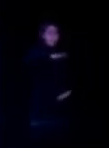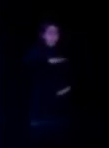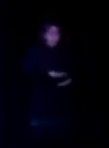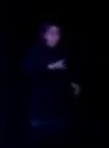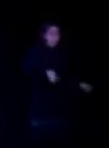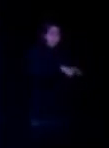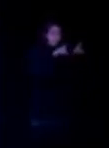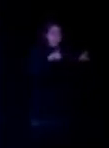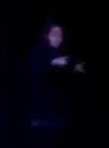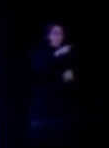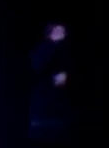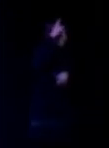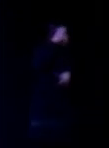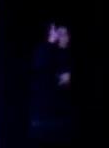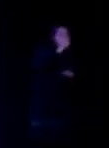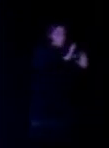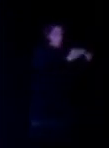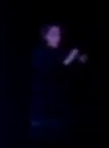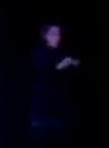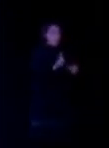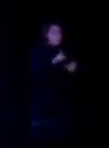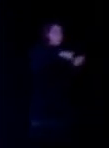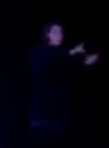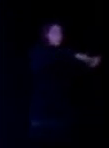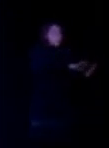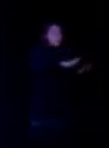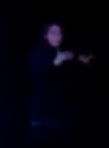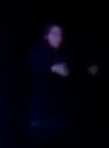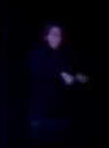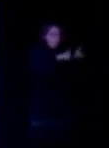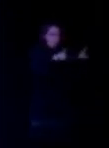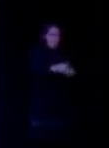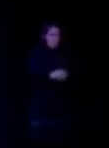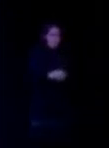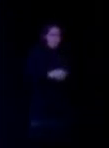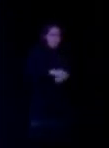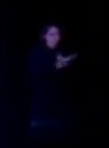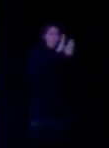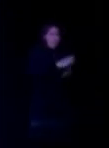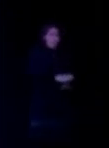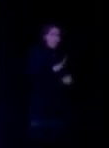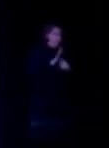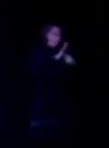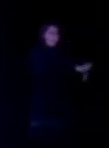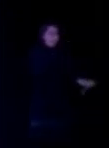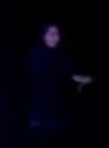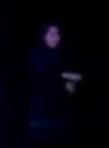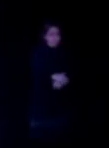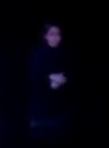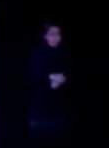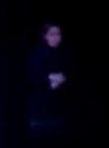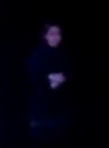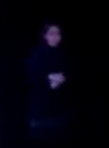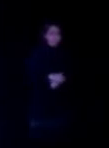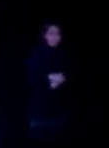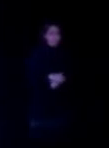cultura A, de cultura B, sienten o viven una opresión del contexto